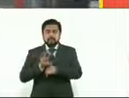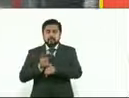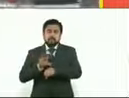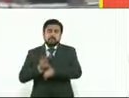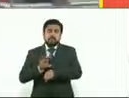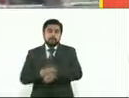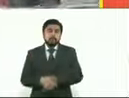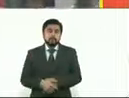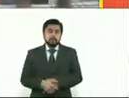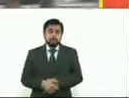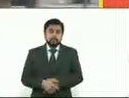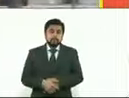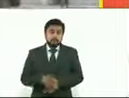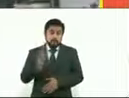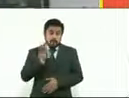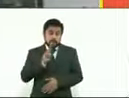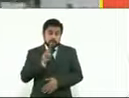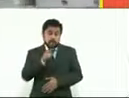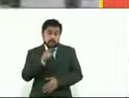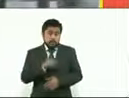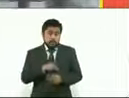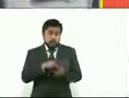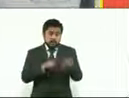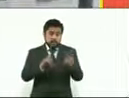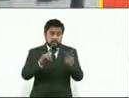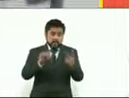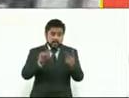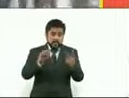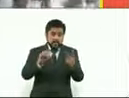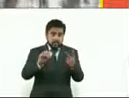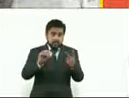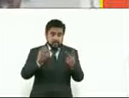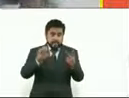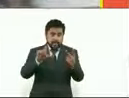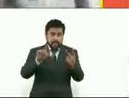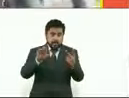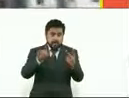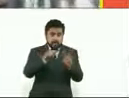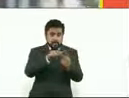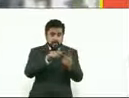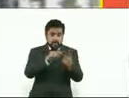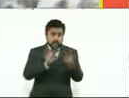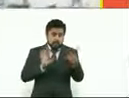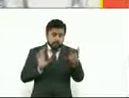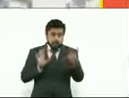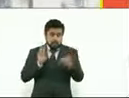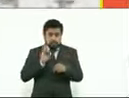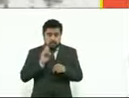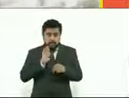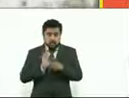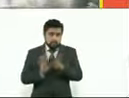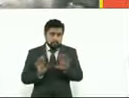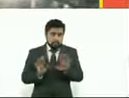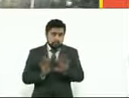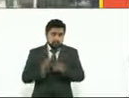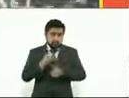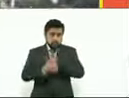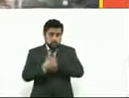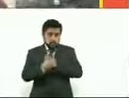de estos dos extraordinarios atletas, o Darío o Eloy, poner presión, despegarse en los kilómetros